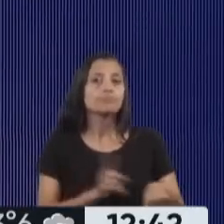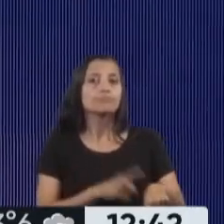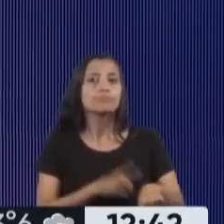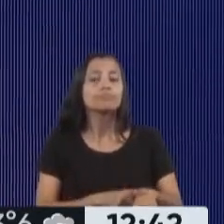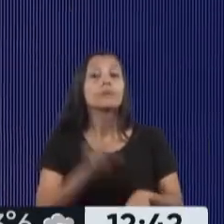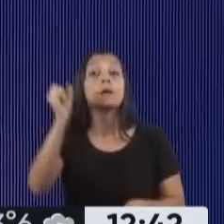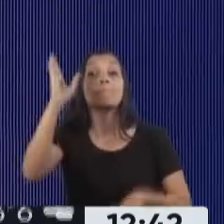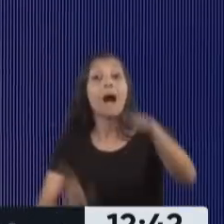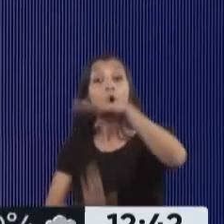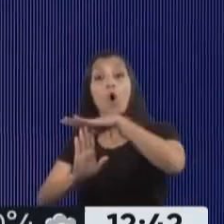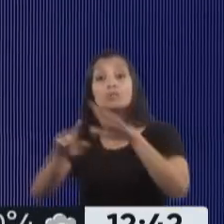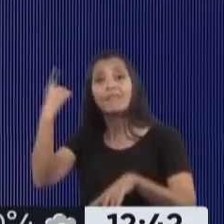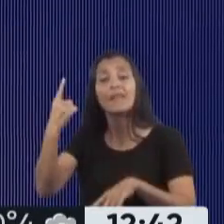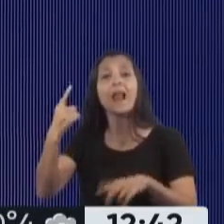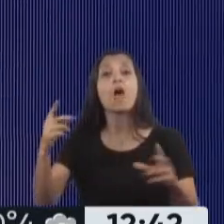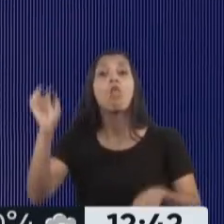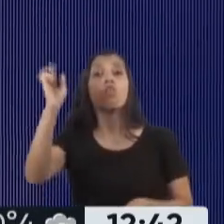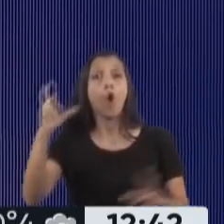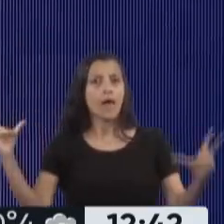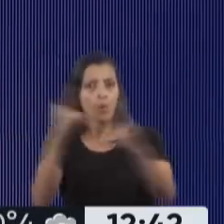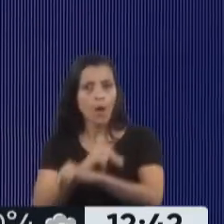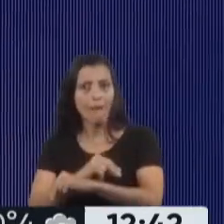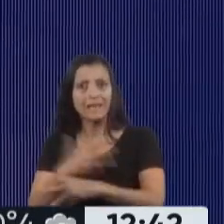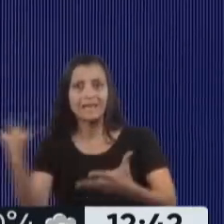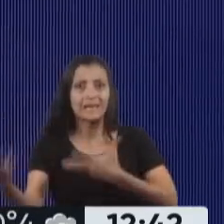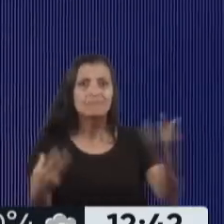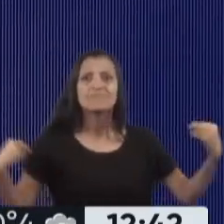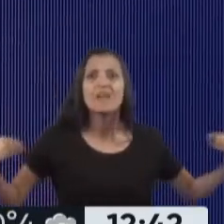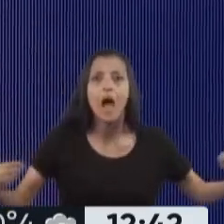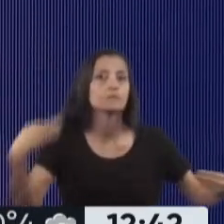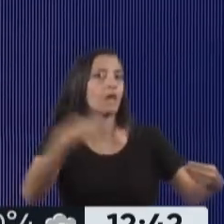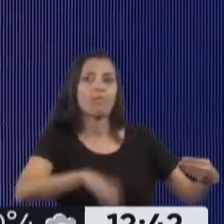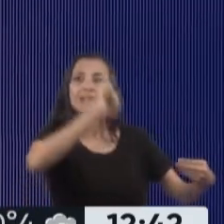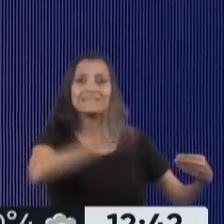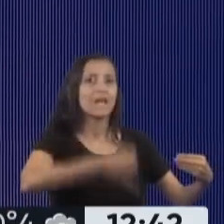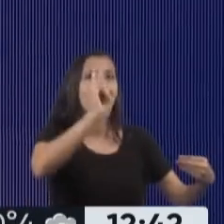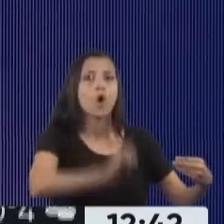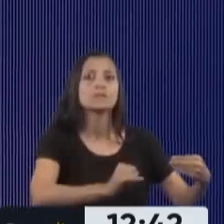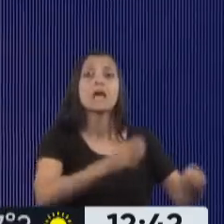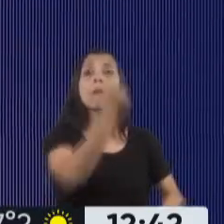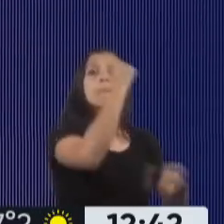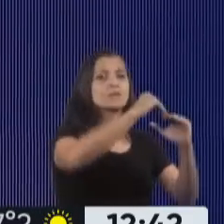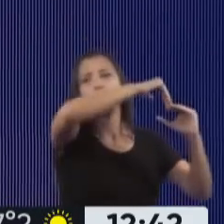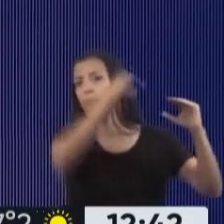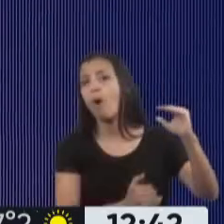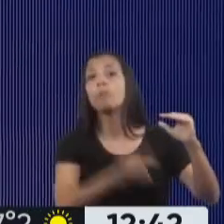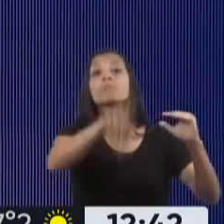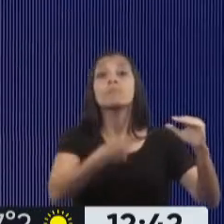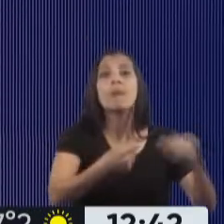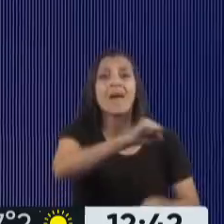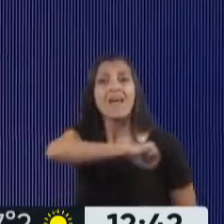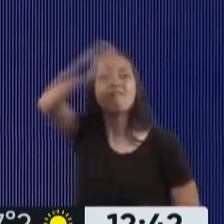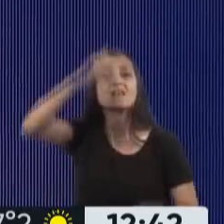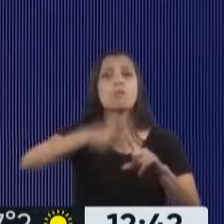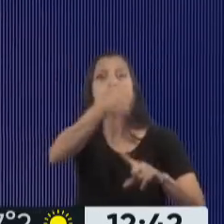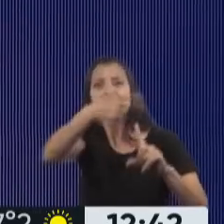cuando el Banco Central se quedó sin dólares y no le quedó otra que abrir y devaluar, la tasa de inflación se multiplicó por 6